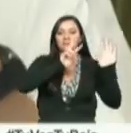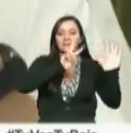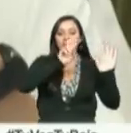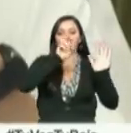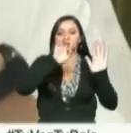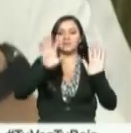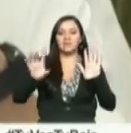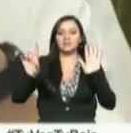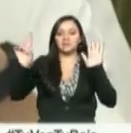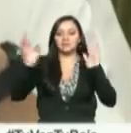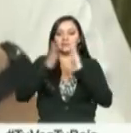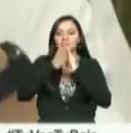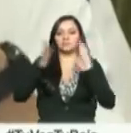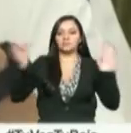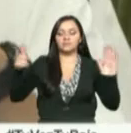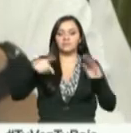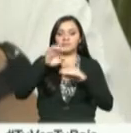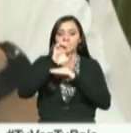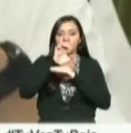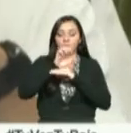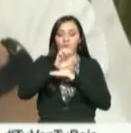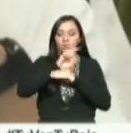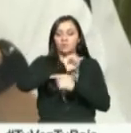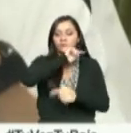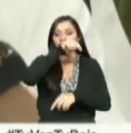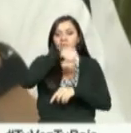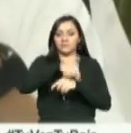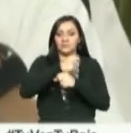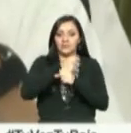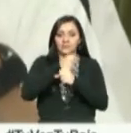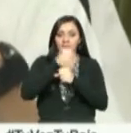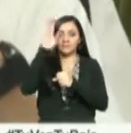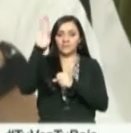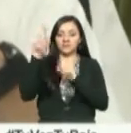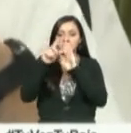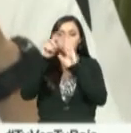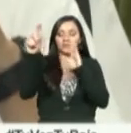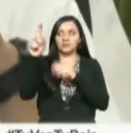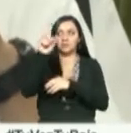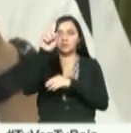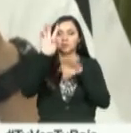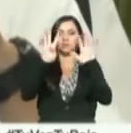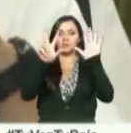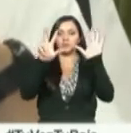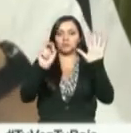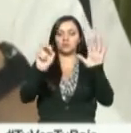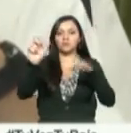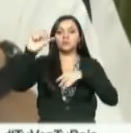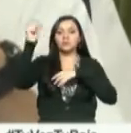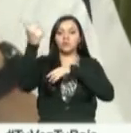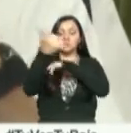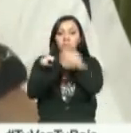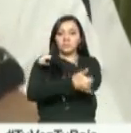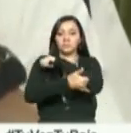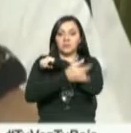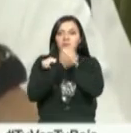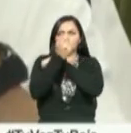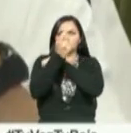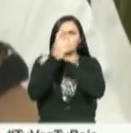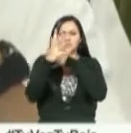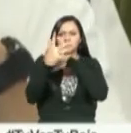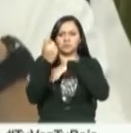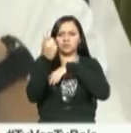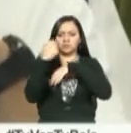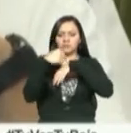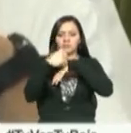2007-2016. Odebrecht ha trabajado en el país desde los años 80. En todos los demás casos, ¿cuántos países son? 11, algo así. En todos los demás